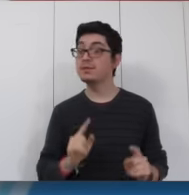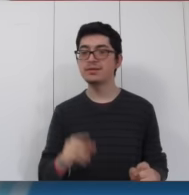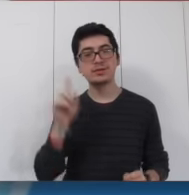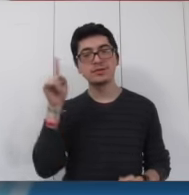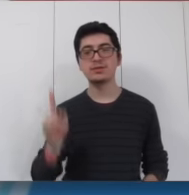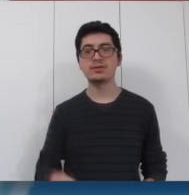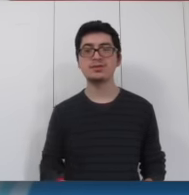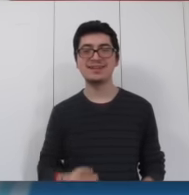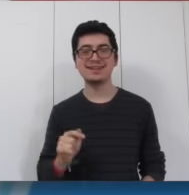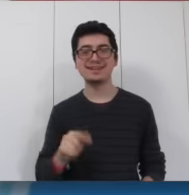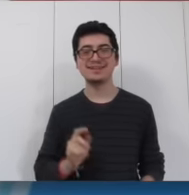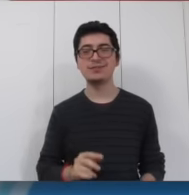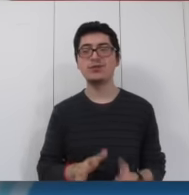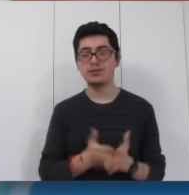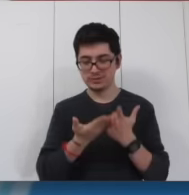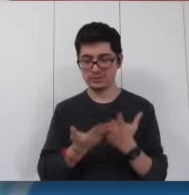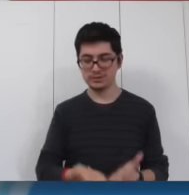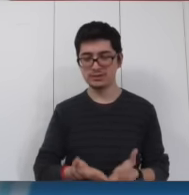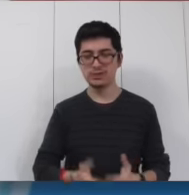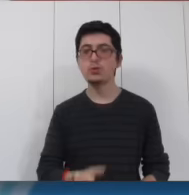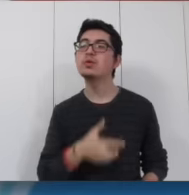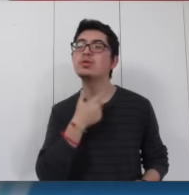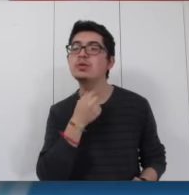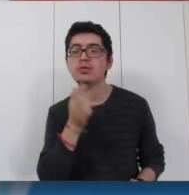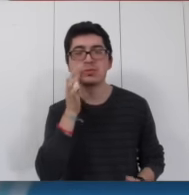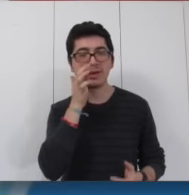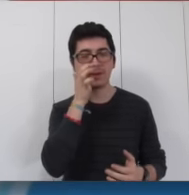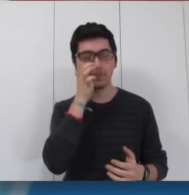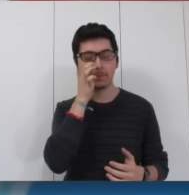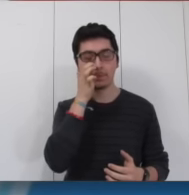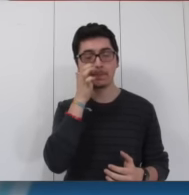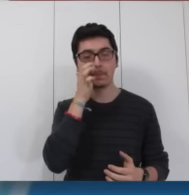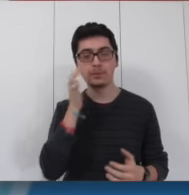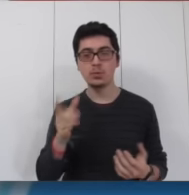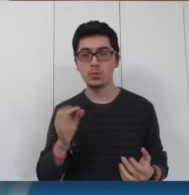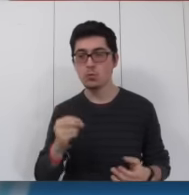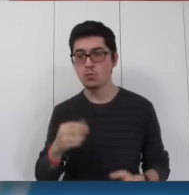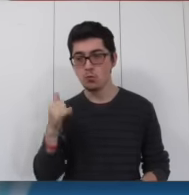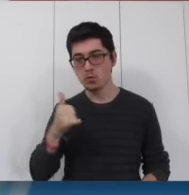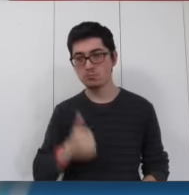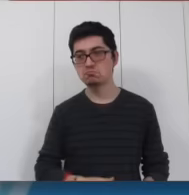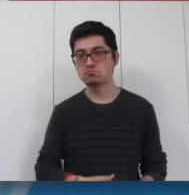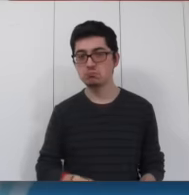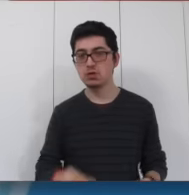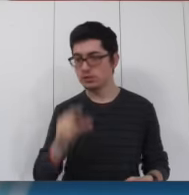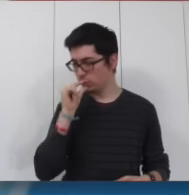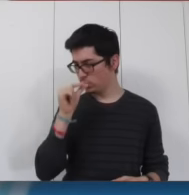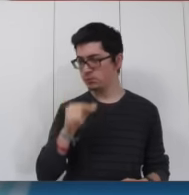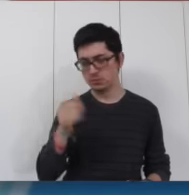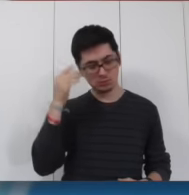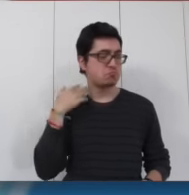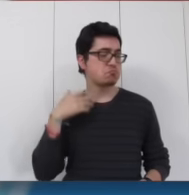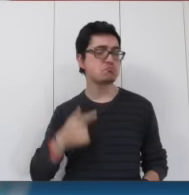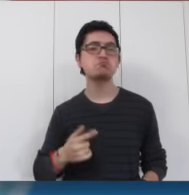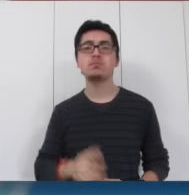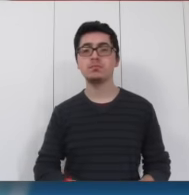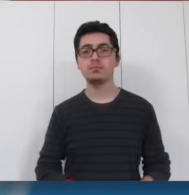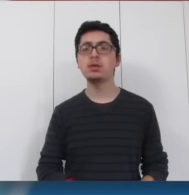que simplemente me queda recomendar este libro. Ojalá que le puedas dar una oportunidad porque realmente está muy bueno, está cortito pero